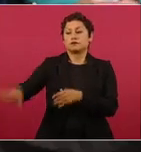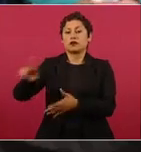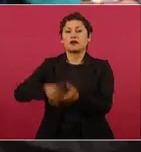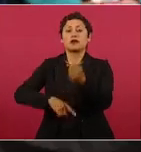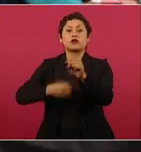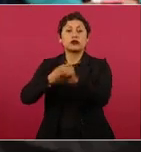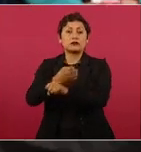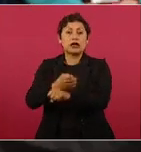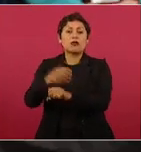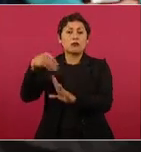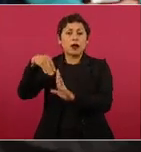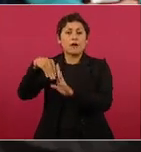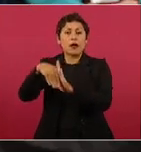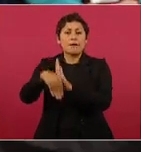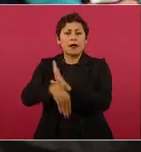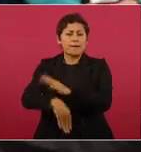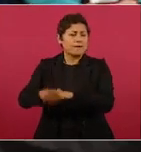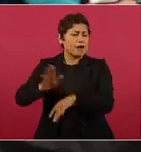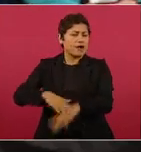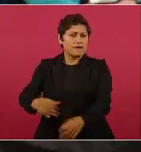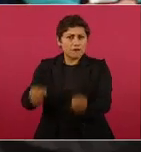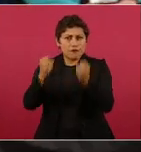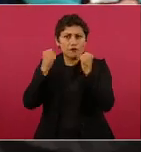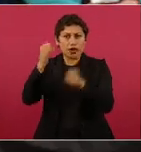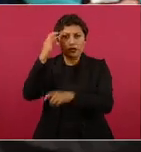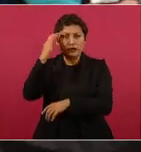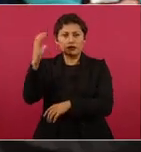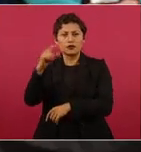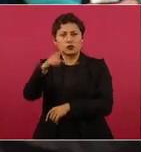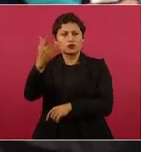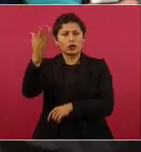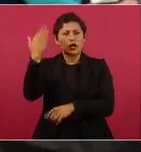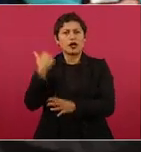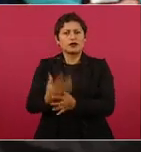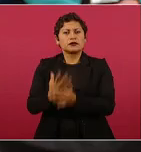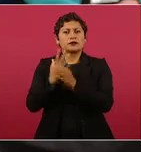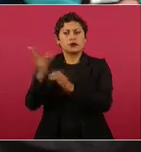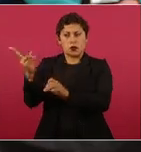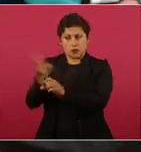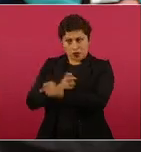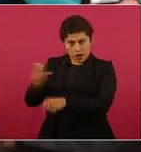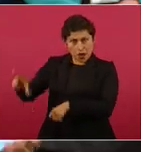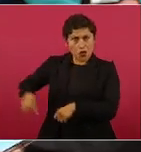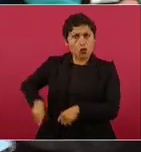manifestado en repetidas ocasiones que invitará al actual gobernador del estado, Carlos Joaquín, a,